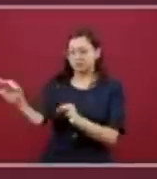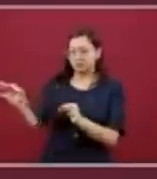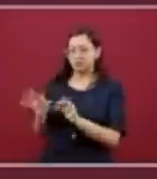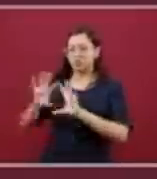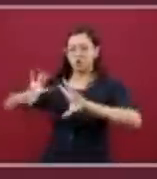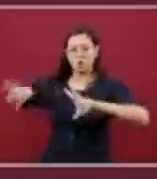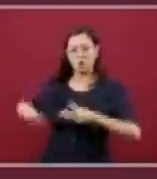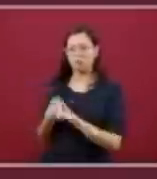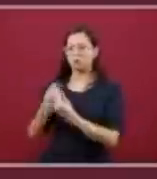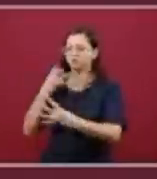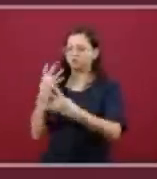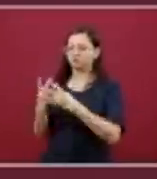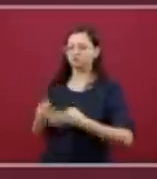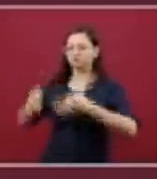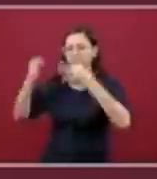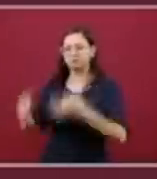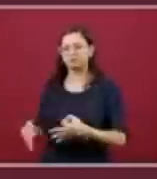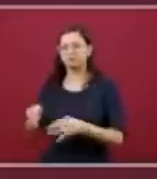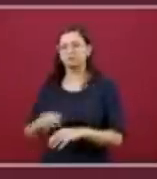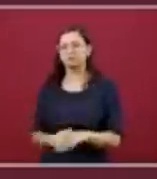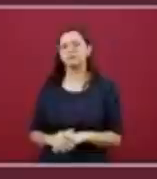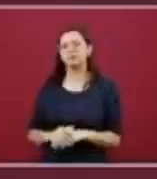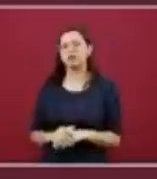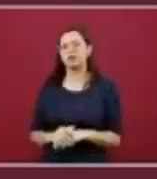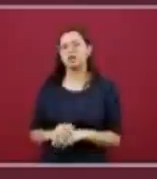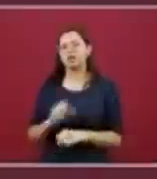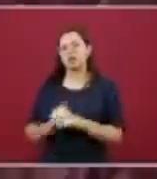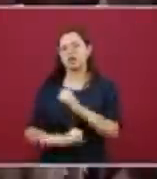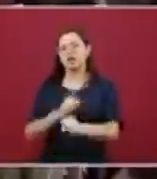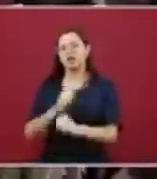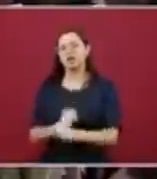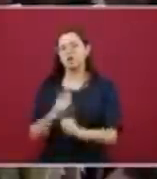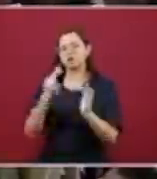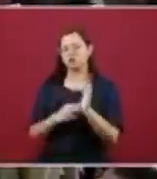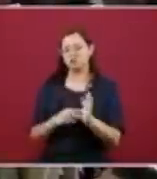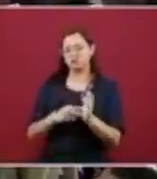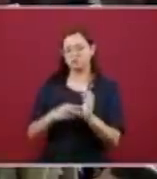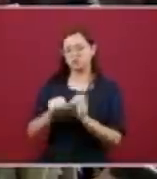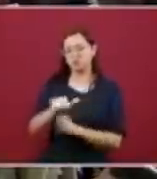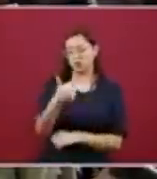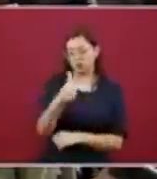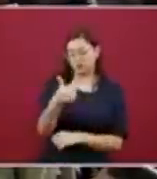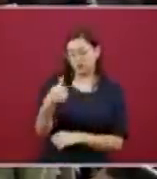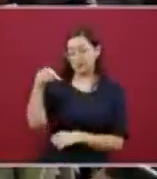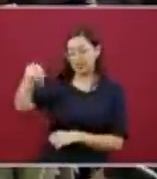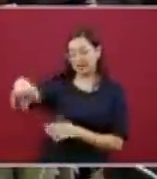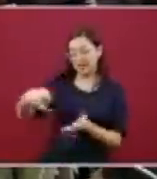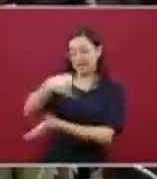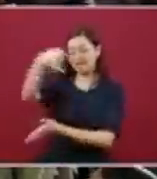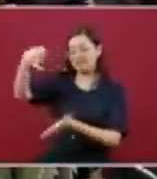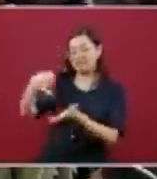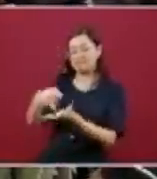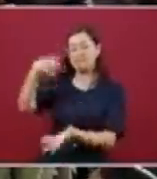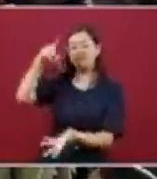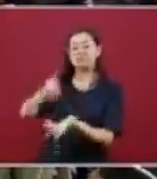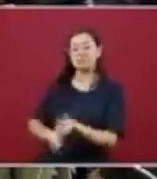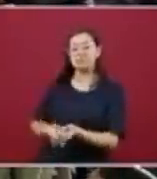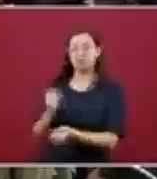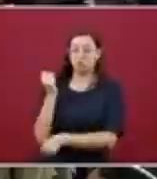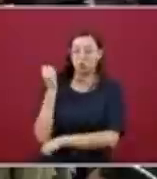En 2011 se incorporaron los cuatro ceferezos, hay cuatro adentro de la Isla Madre, solamente